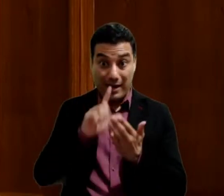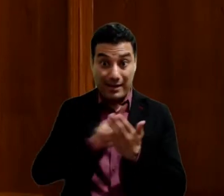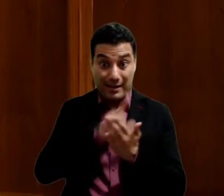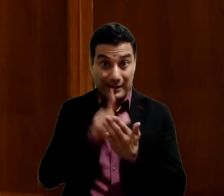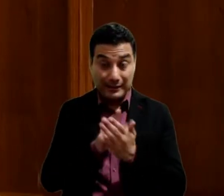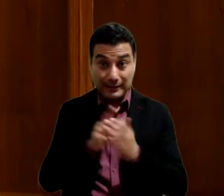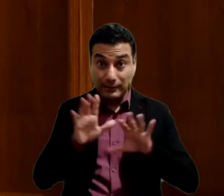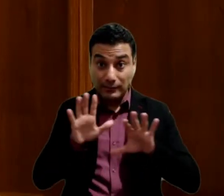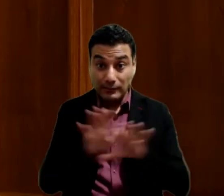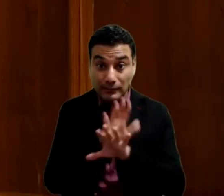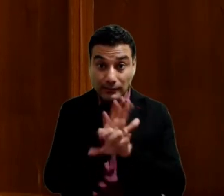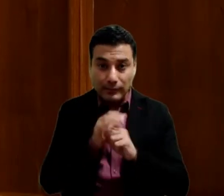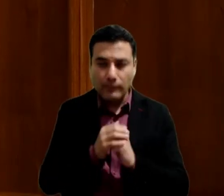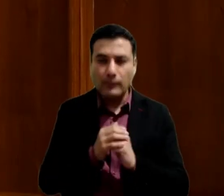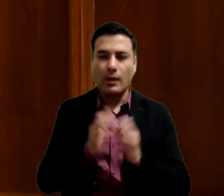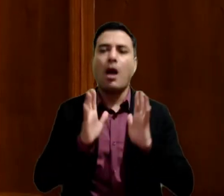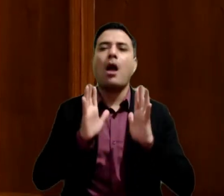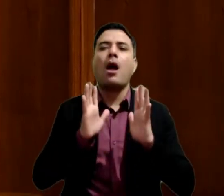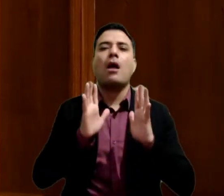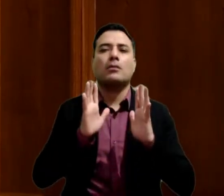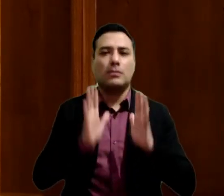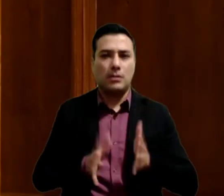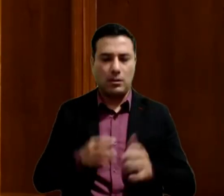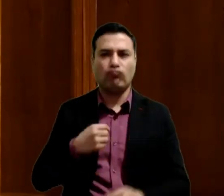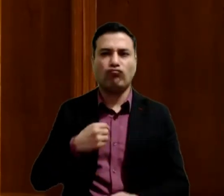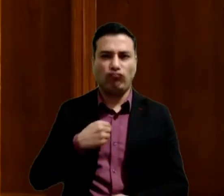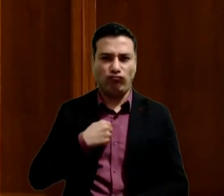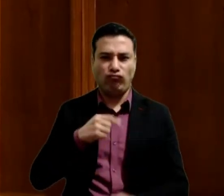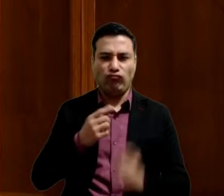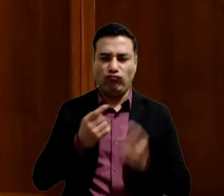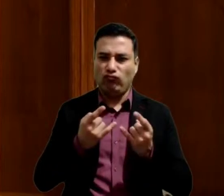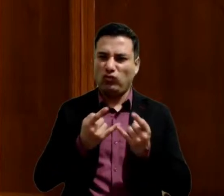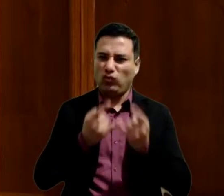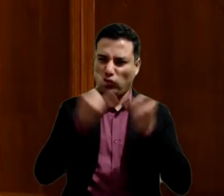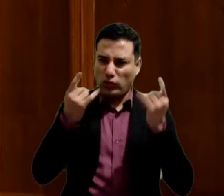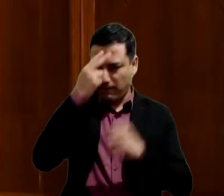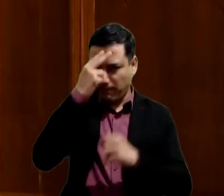sellamos un pacto con la historia. Dejamos claro